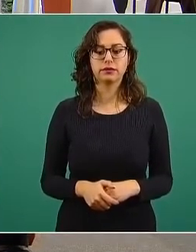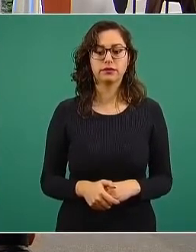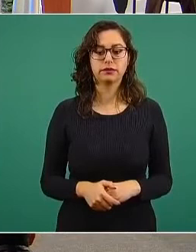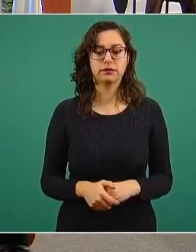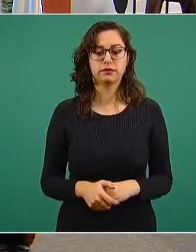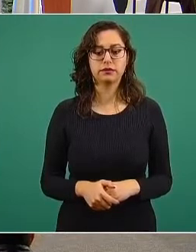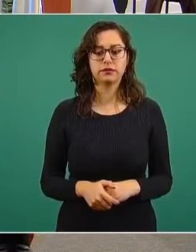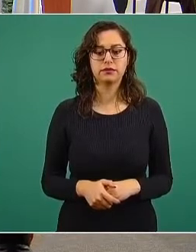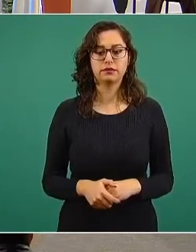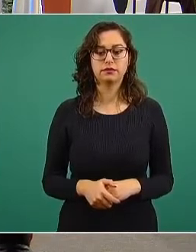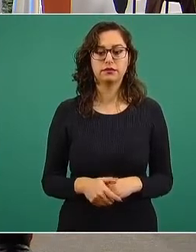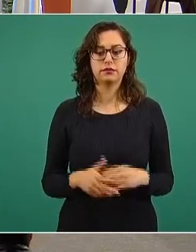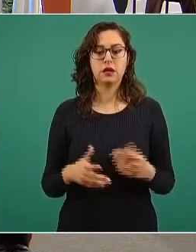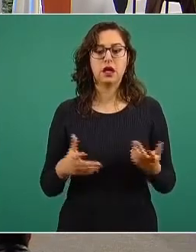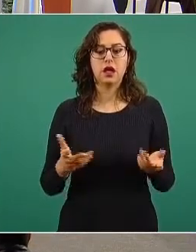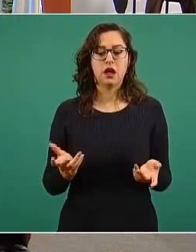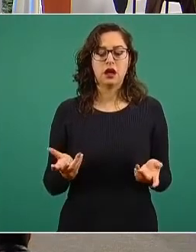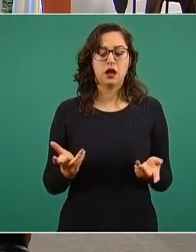realizó